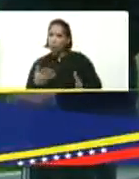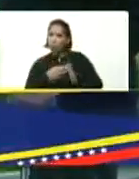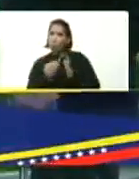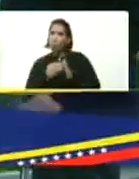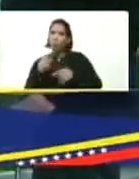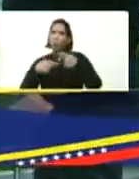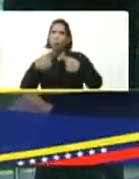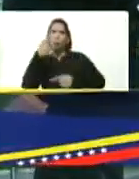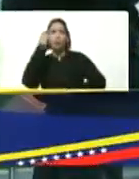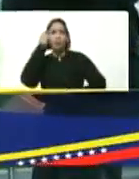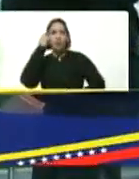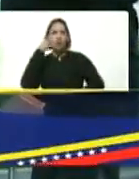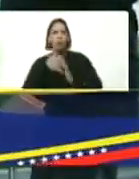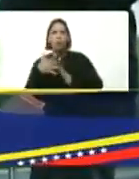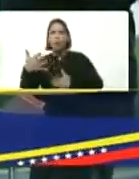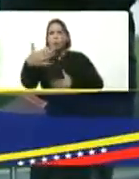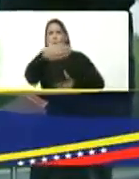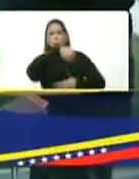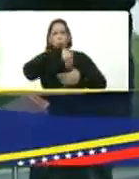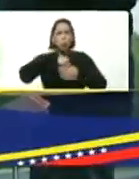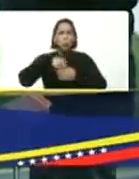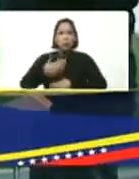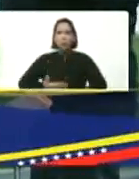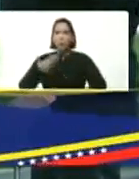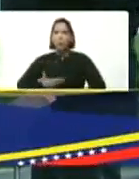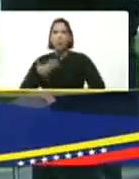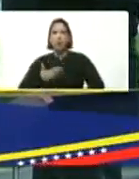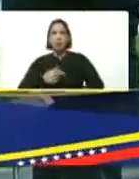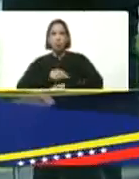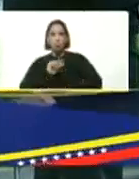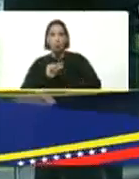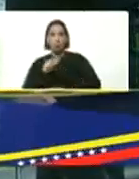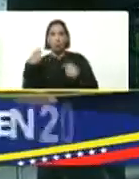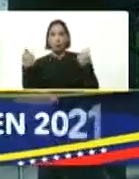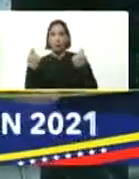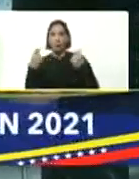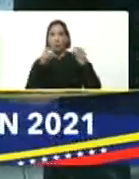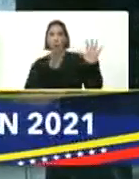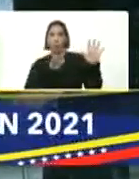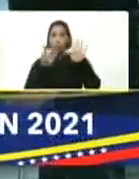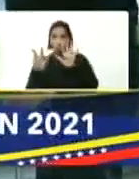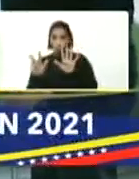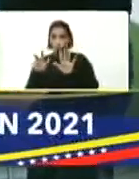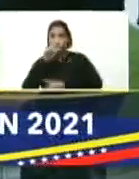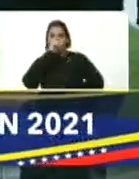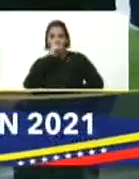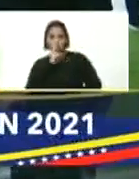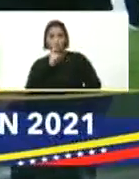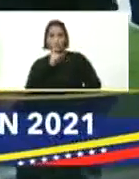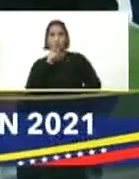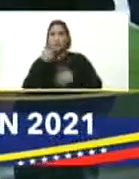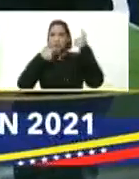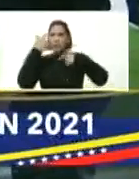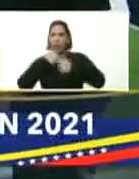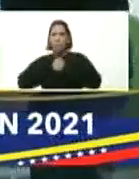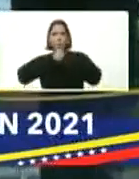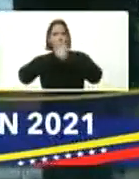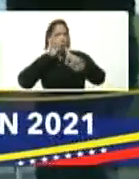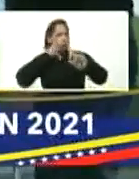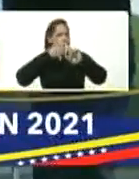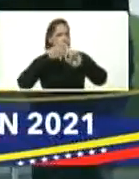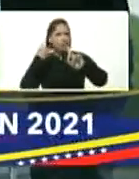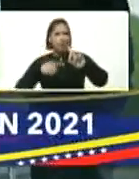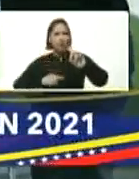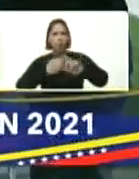día, que recoge ese importante momento de la campaña del 98 de Chávez, dedicado al amor que le tenemos al